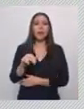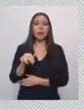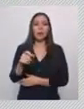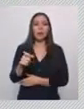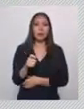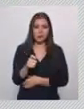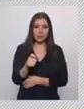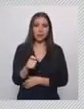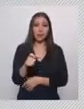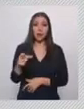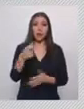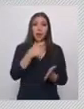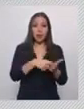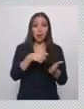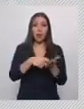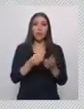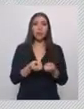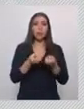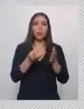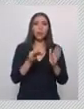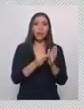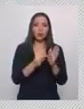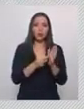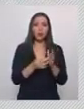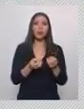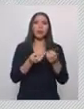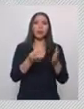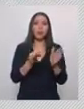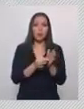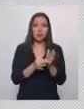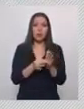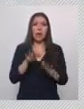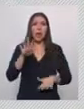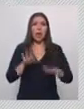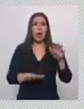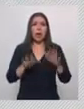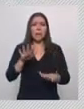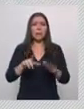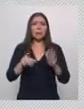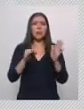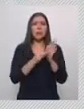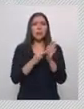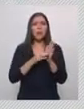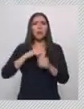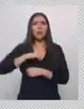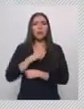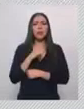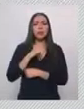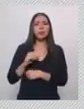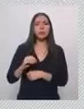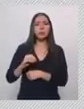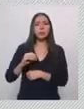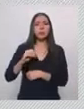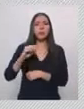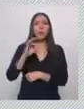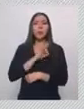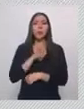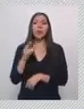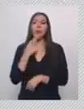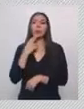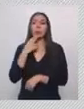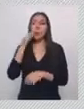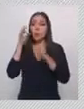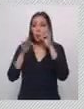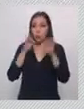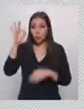compra te va a ir dando puntos. También estos puntos son importantes que en algún momento ustedes los utilicen para alguna promoción, o si quieren utilizarlo